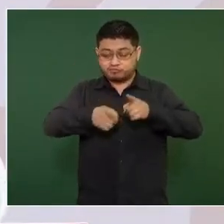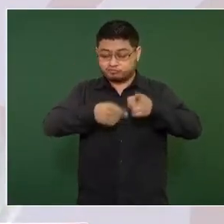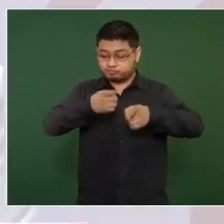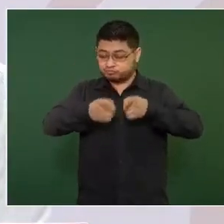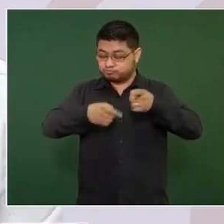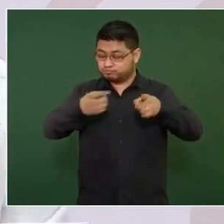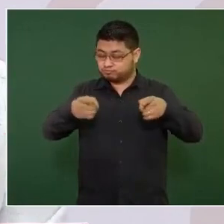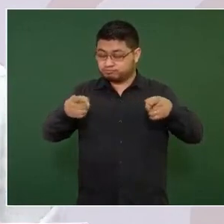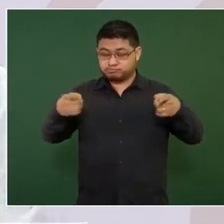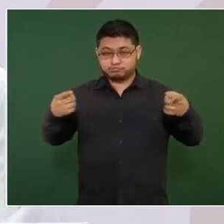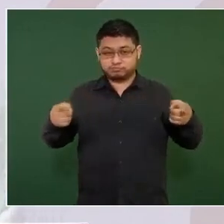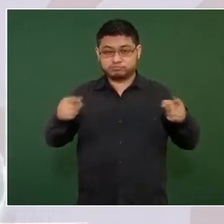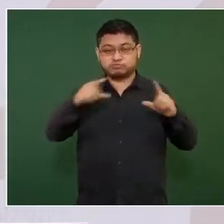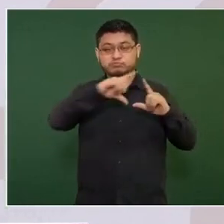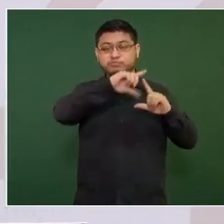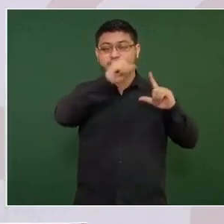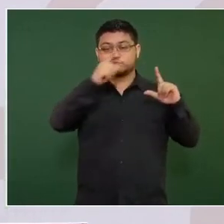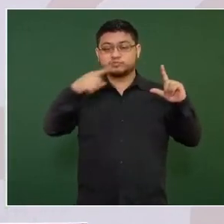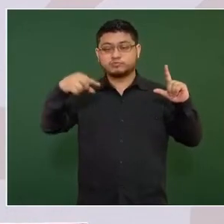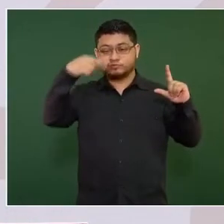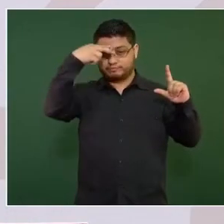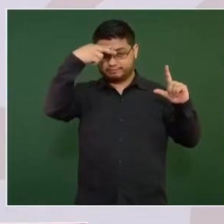sobre todo